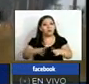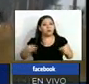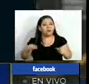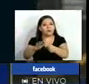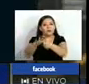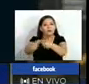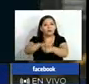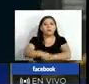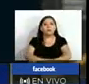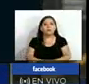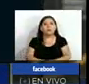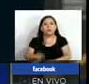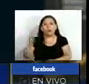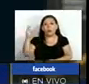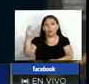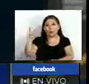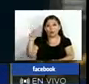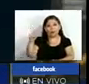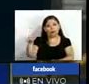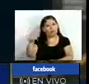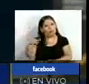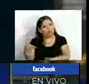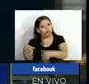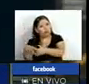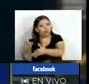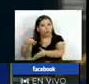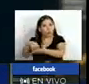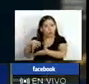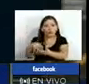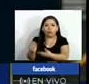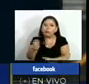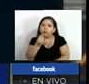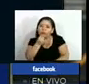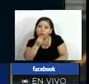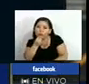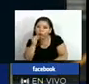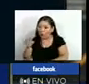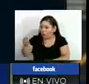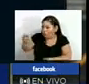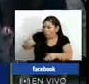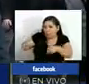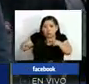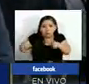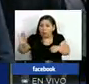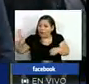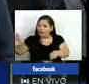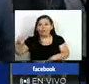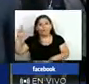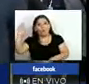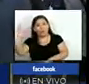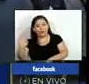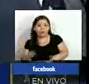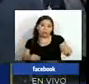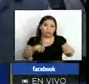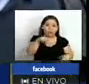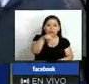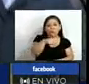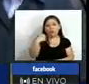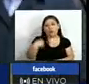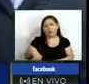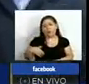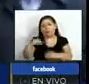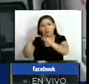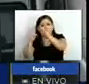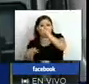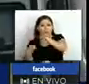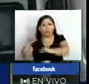virus. Uruguay, a pesar de una población de mayor edad y fronteras compartidas con Brasil y Argentina, ha tenido menos de 1.000 casos